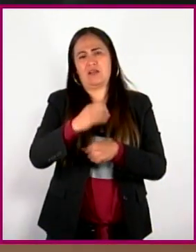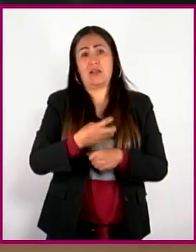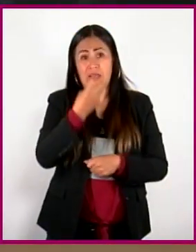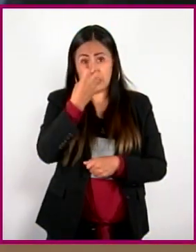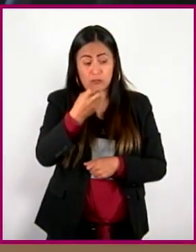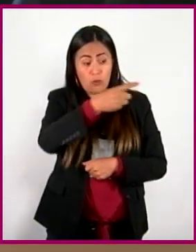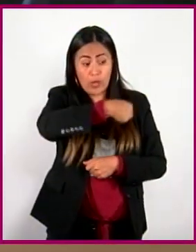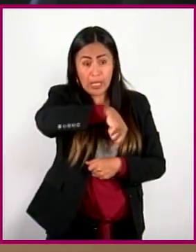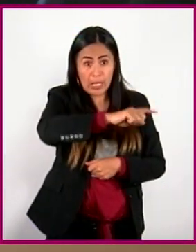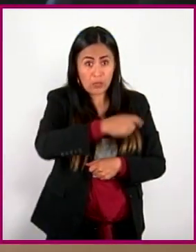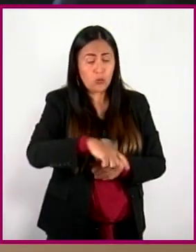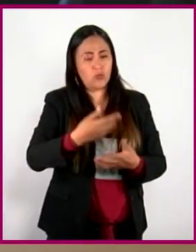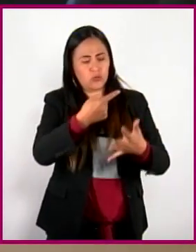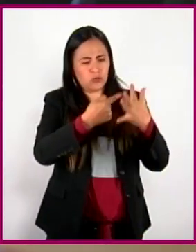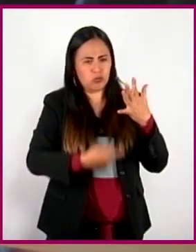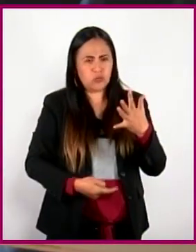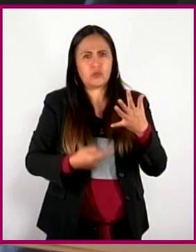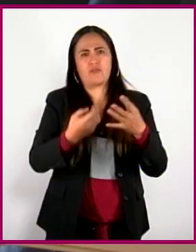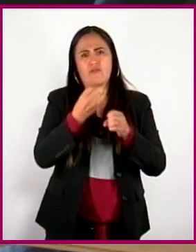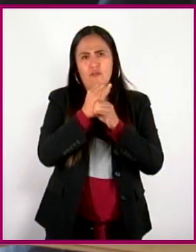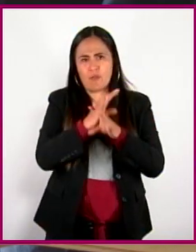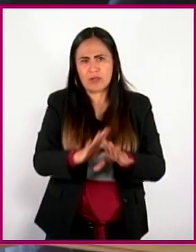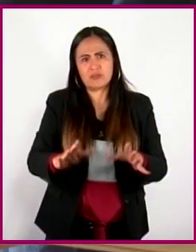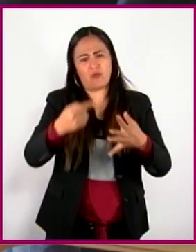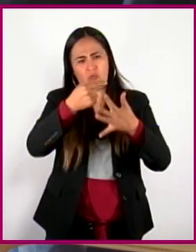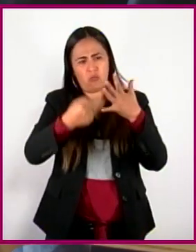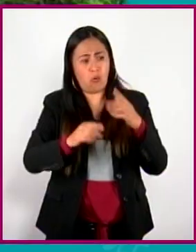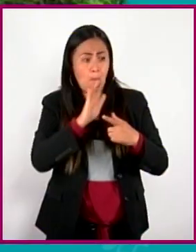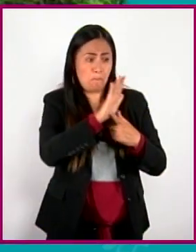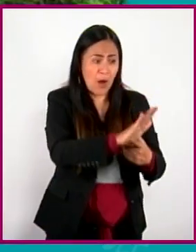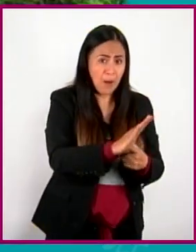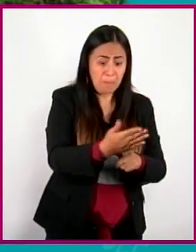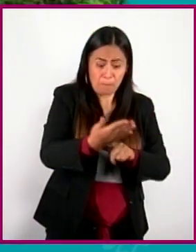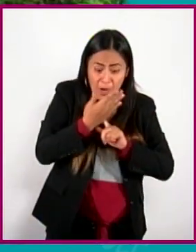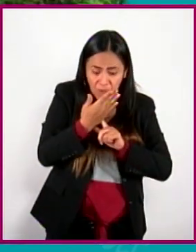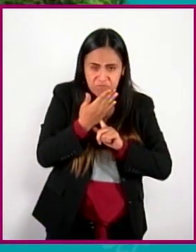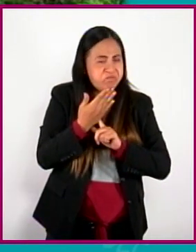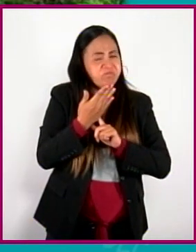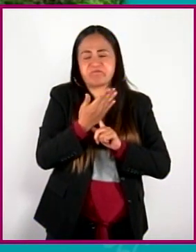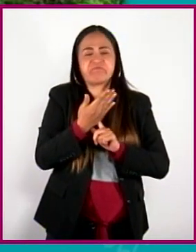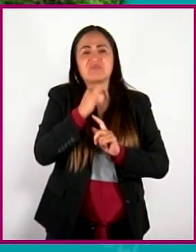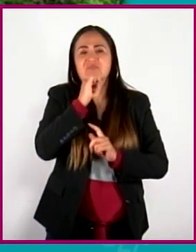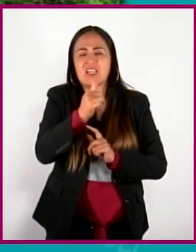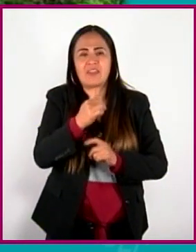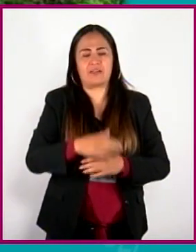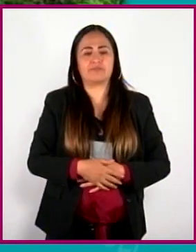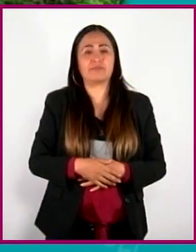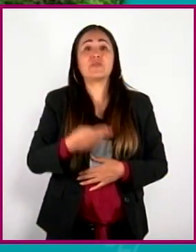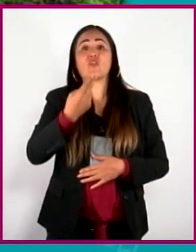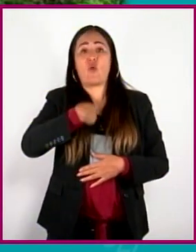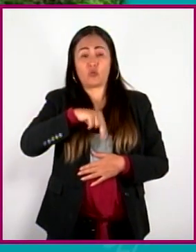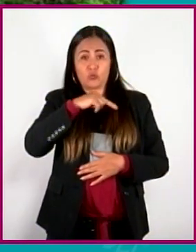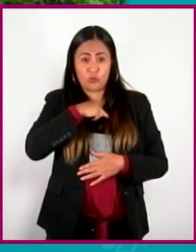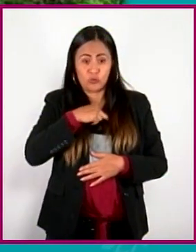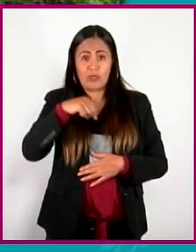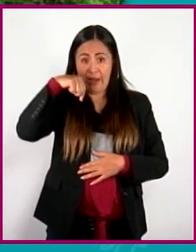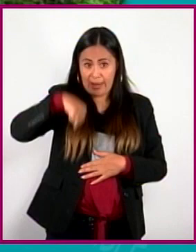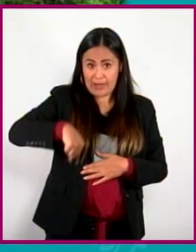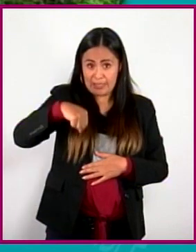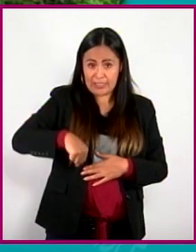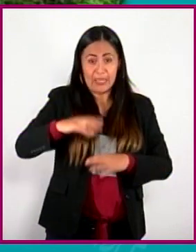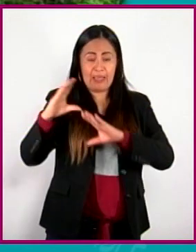de primera mano con las fuentes de conocimiento científico, ¿no? Quiero decirles que nosotros, los que estamos de este lado del